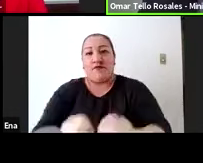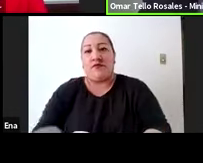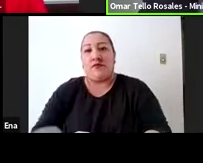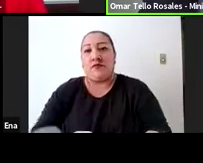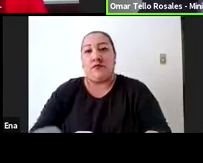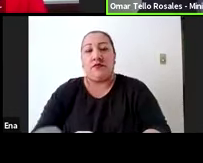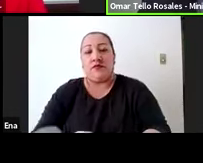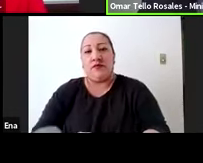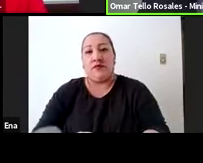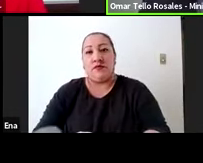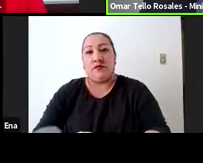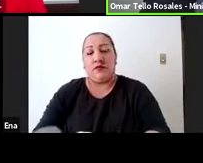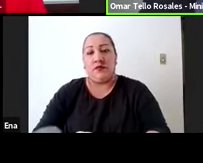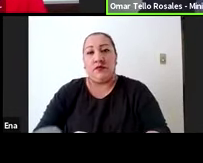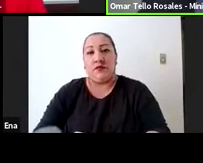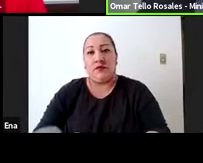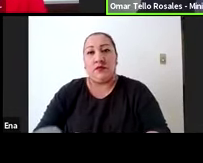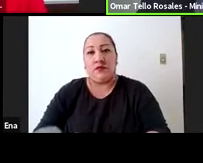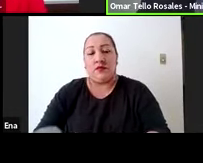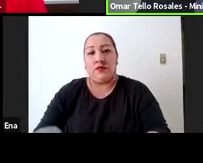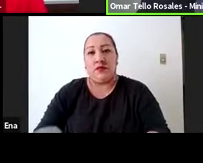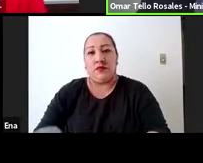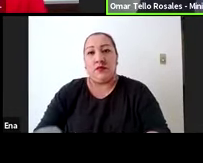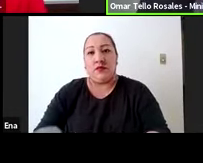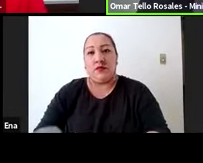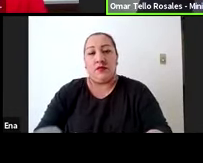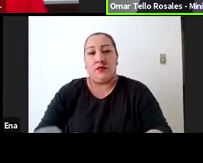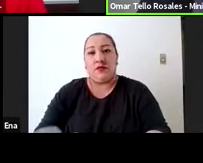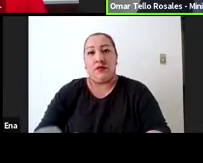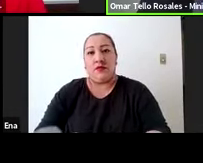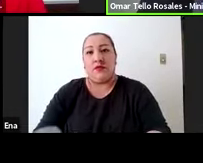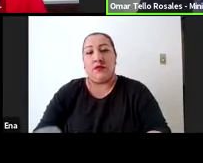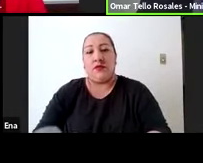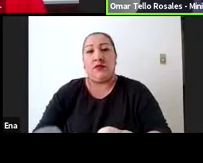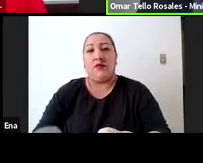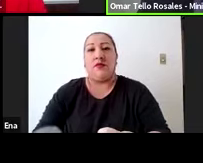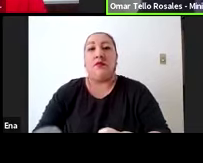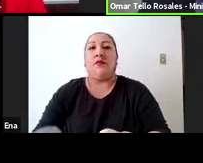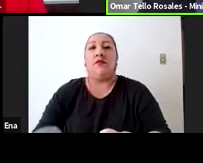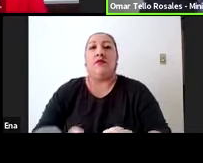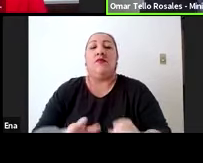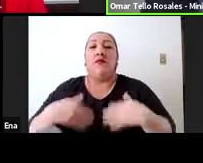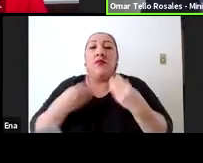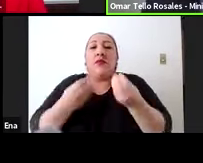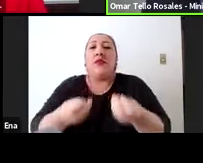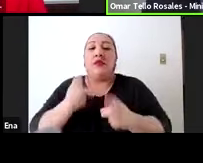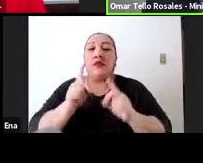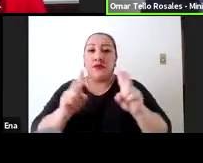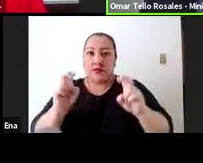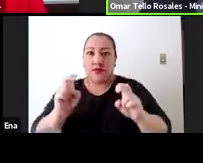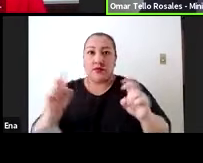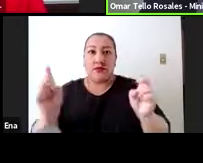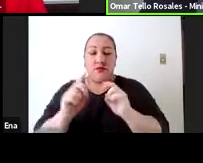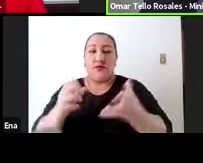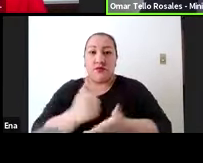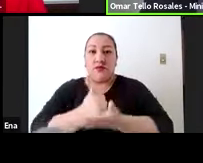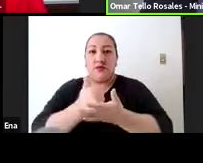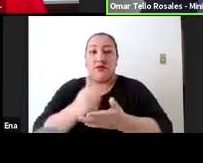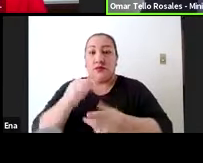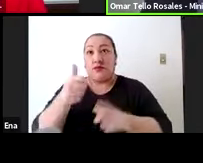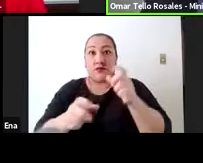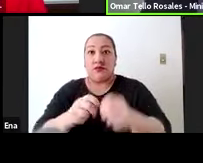responsabilidad penal. Quiere decir que pudiera darse un caso aislado de un funcionario que ha querido beneficiar a otro